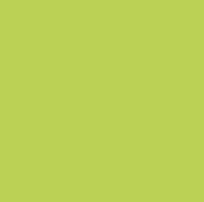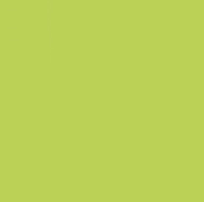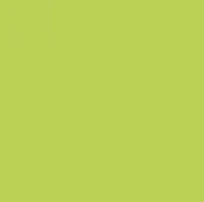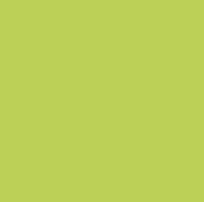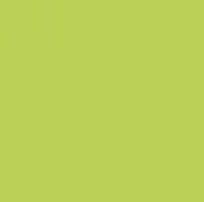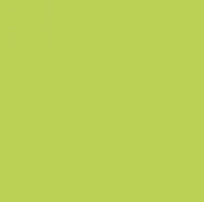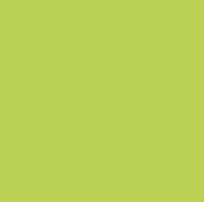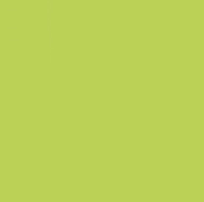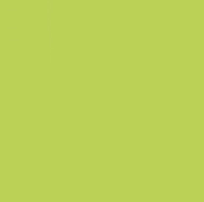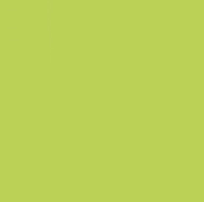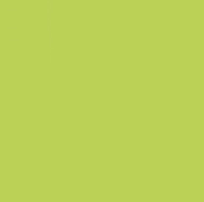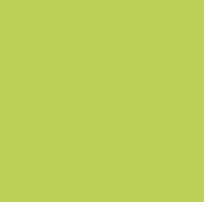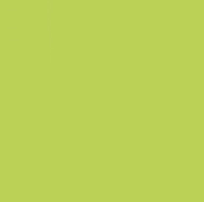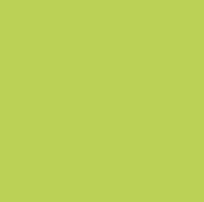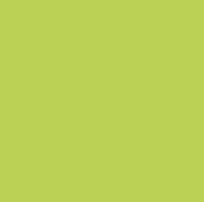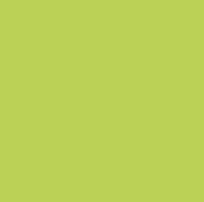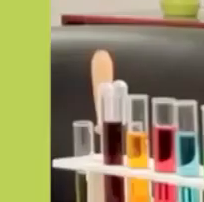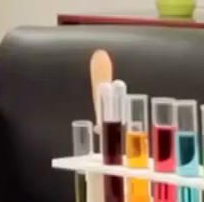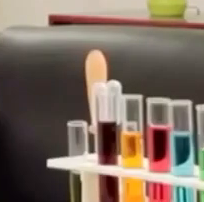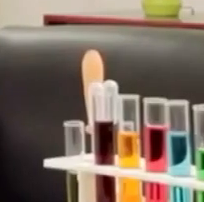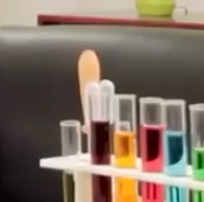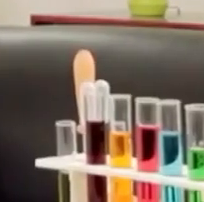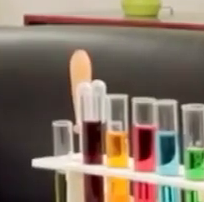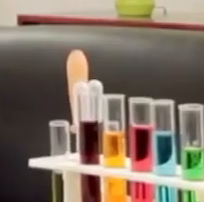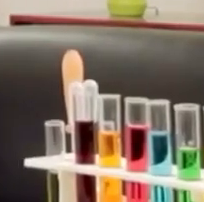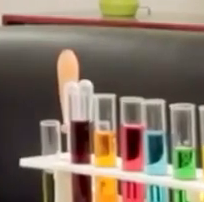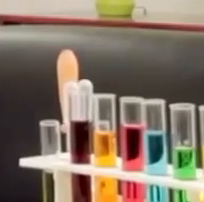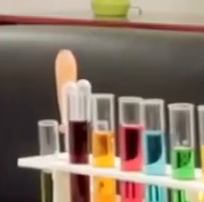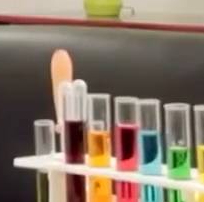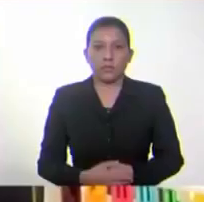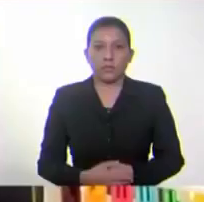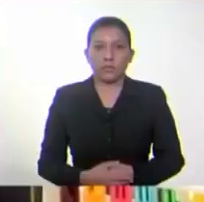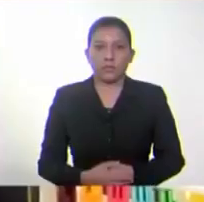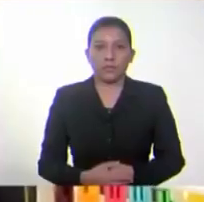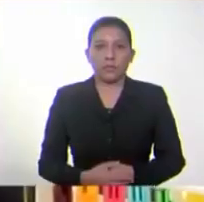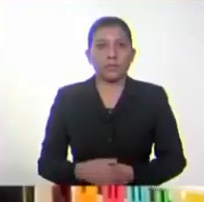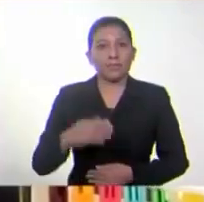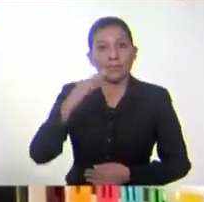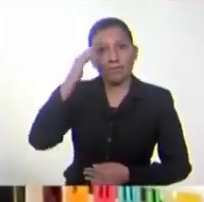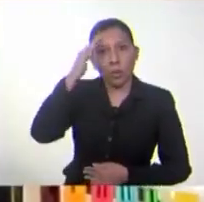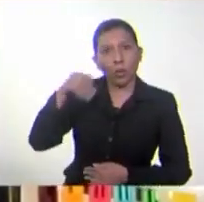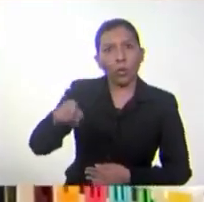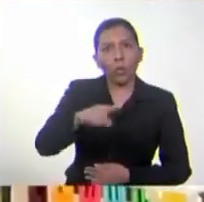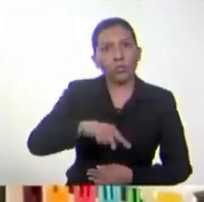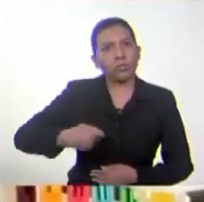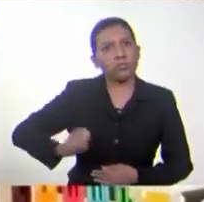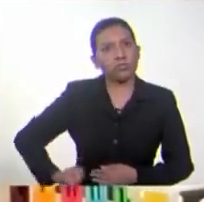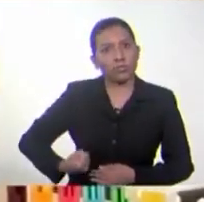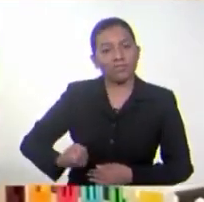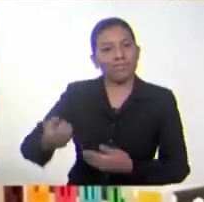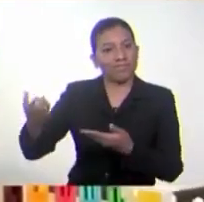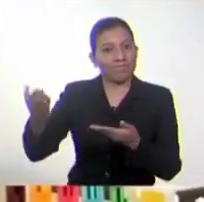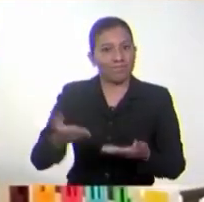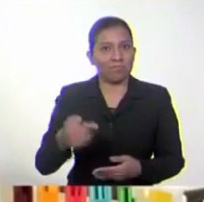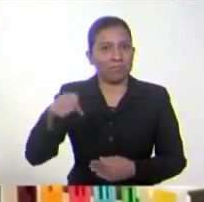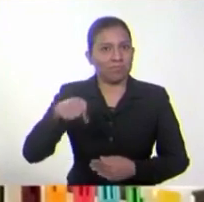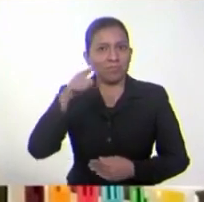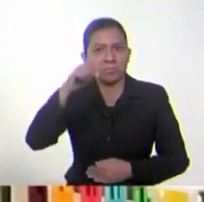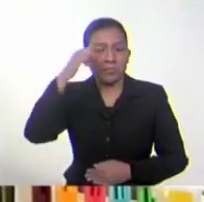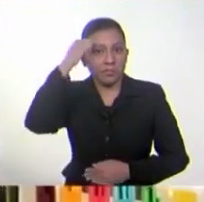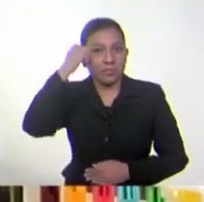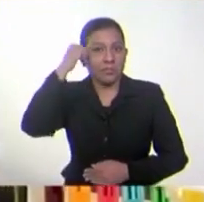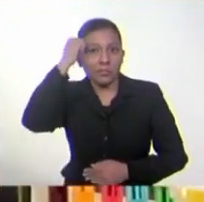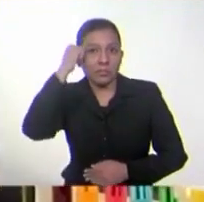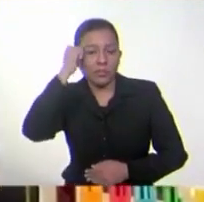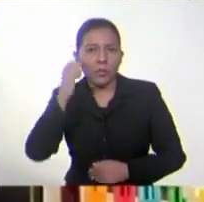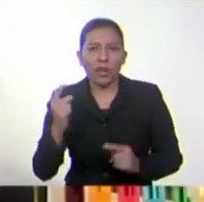Reacciones y ecuaciones químicas. Hola estimados estudiantes, bienvenidos nuevamente a este espacio, a donde aprenderás acerca de los